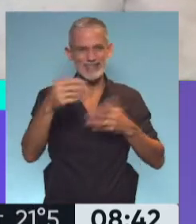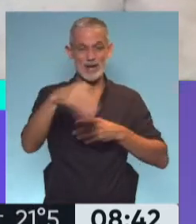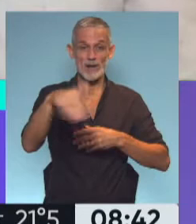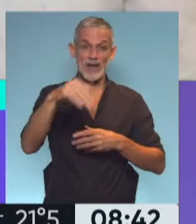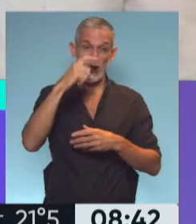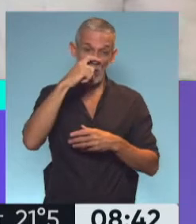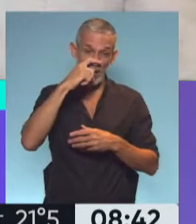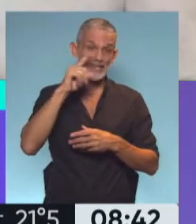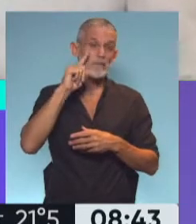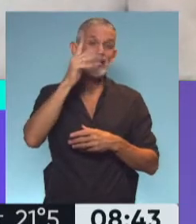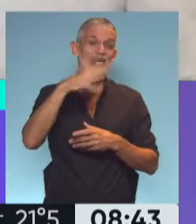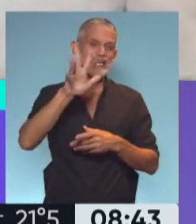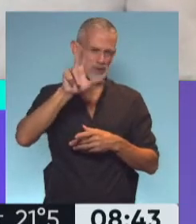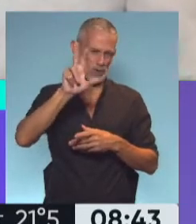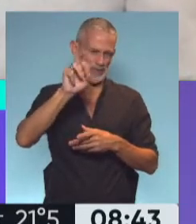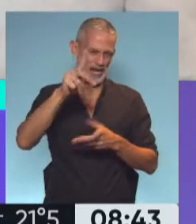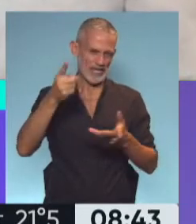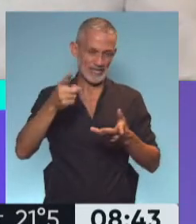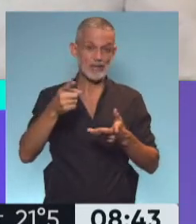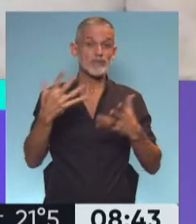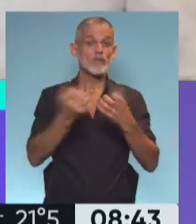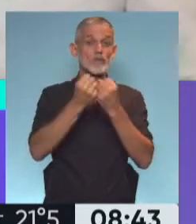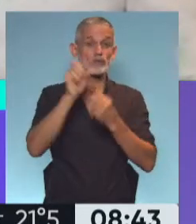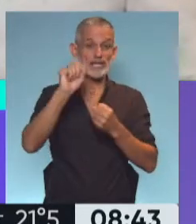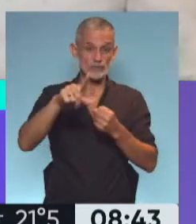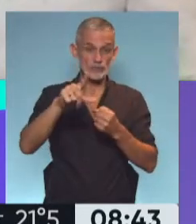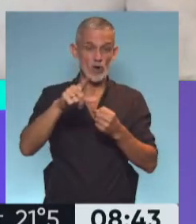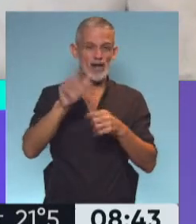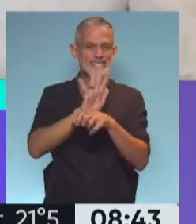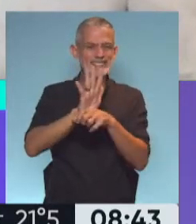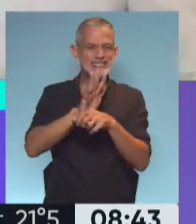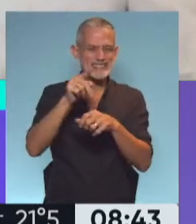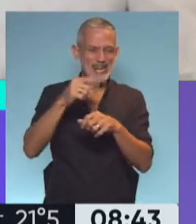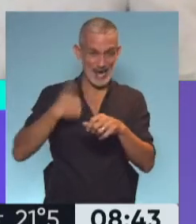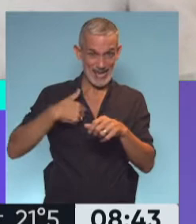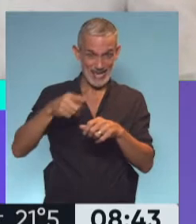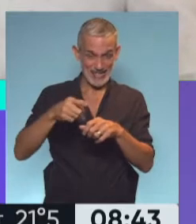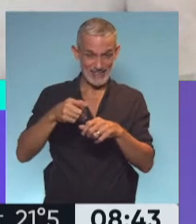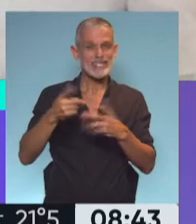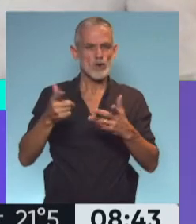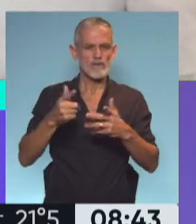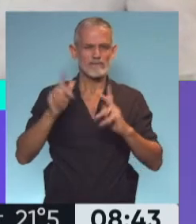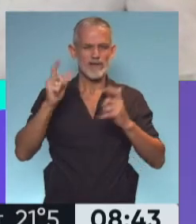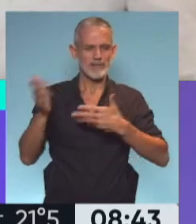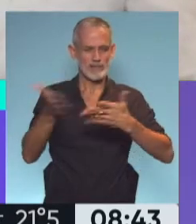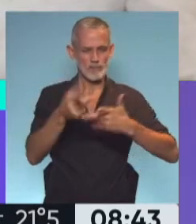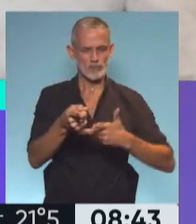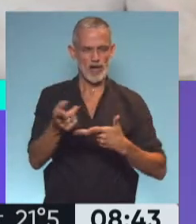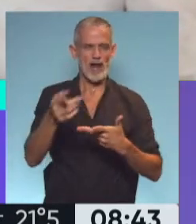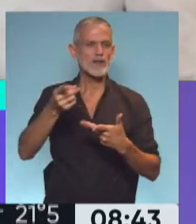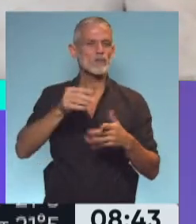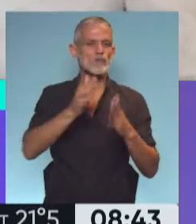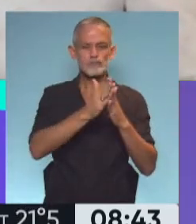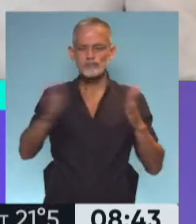Corrientes 1530. Allí la Fundación Cinemateca Argentina te invita a disfrutar de un ciclo que se